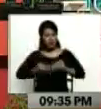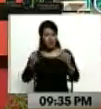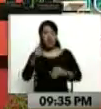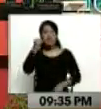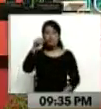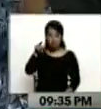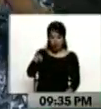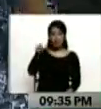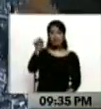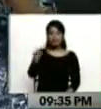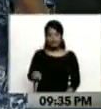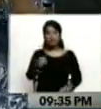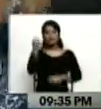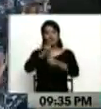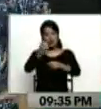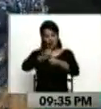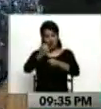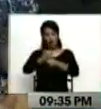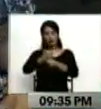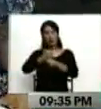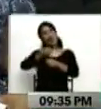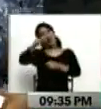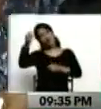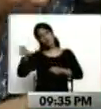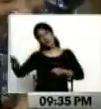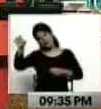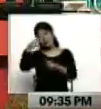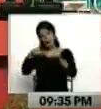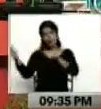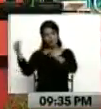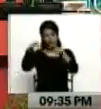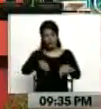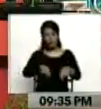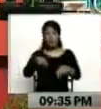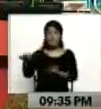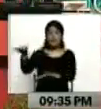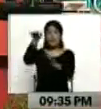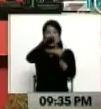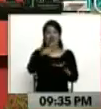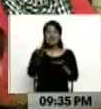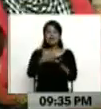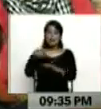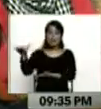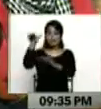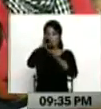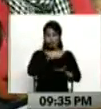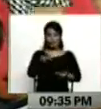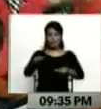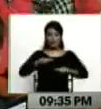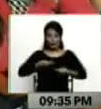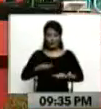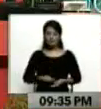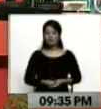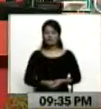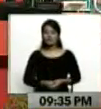Revolucionaria está ahorita trabajando fuera de Venezuela pero una Revolucionaria absoluta regaló